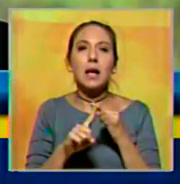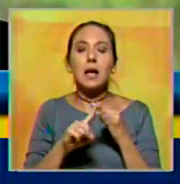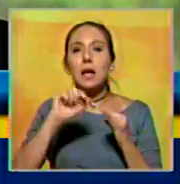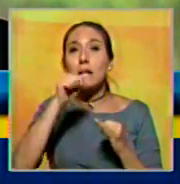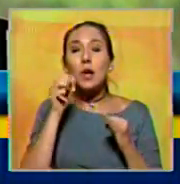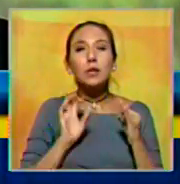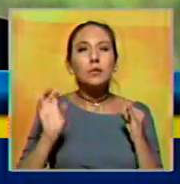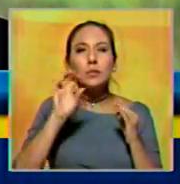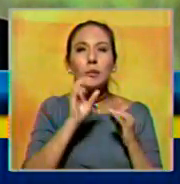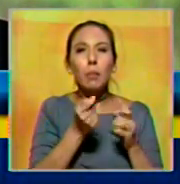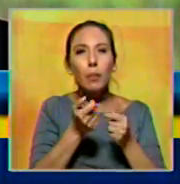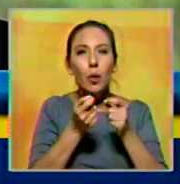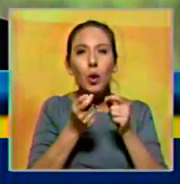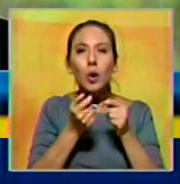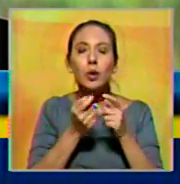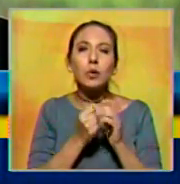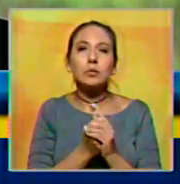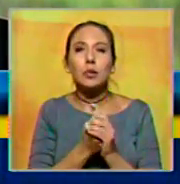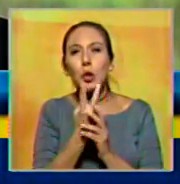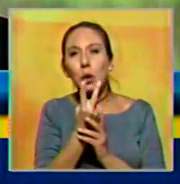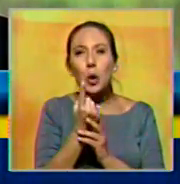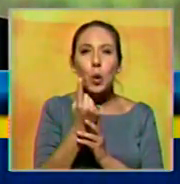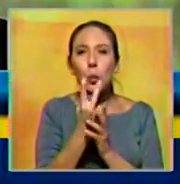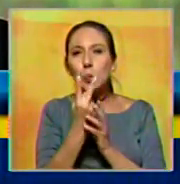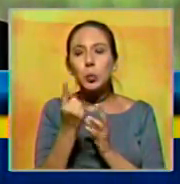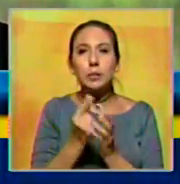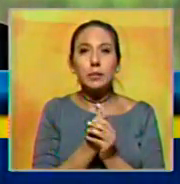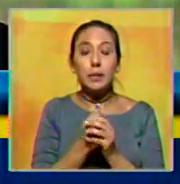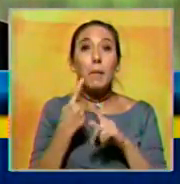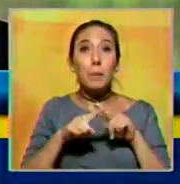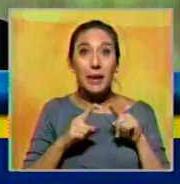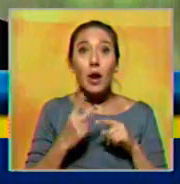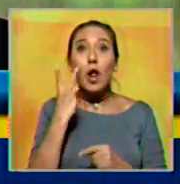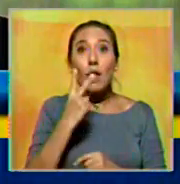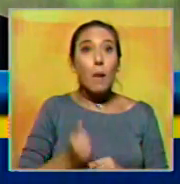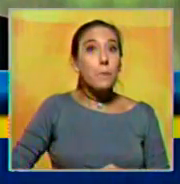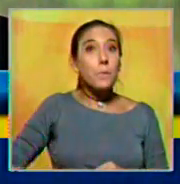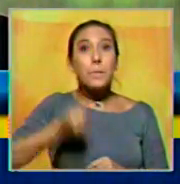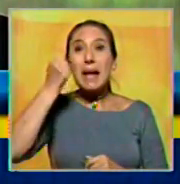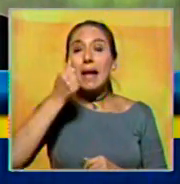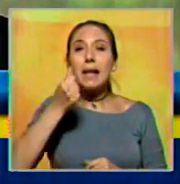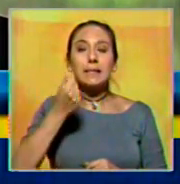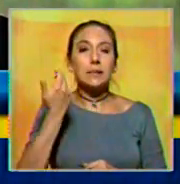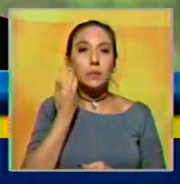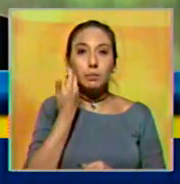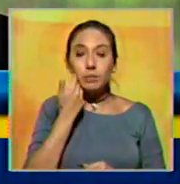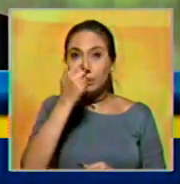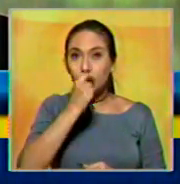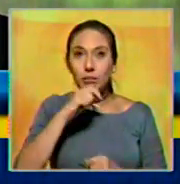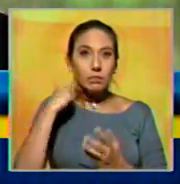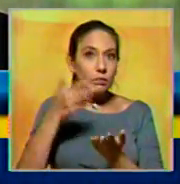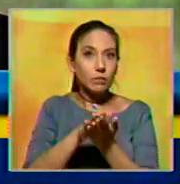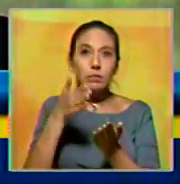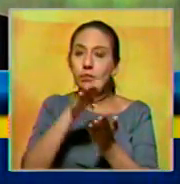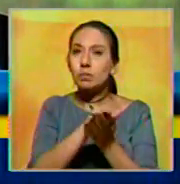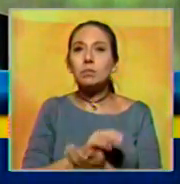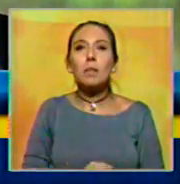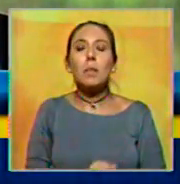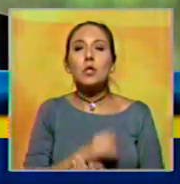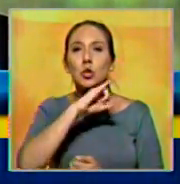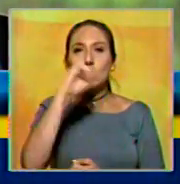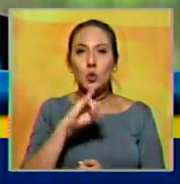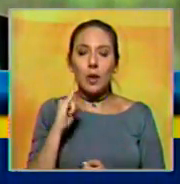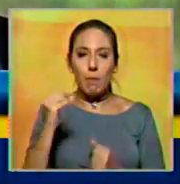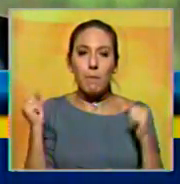de los estados mencionados son de 2 y 1 caso, pero los 2 estados más agudos con la presencia de muertes